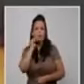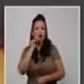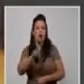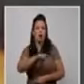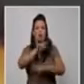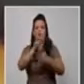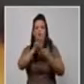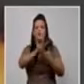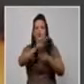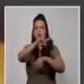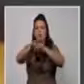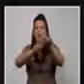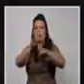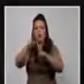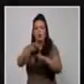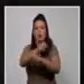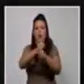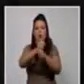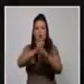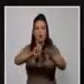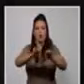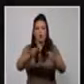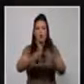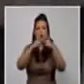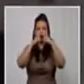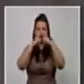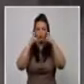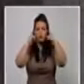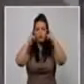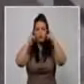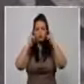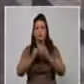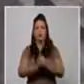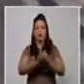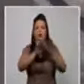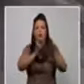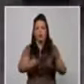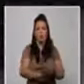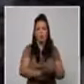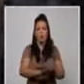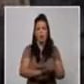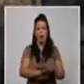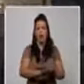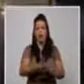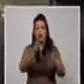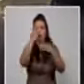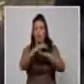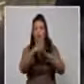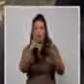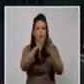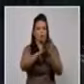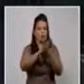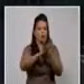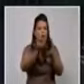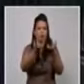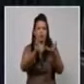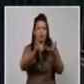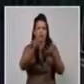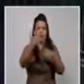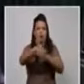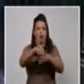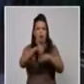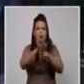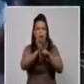la desinfección en centros laborales y la suspensión de actividades con aglomeraciones de personas, entre otras dirigidas a mantener